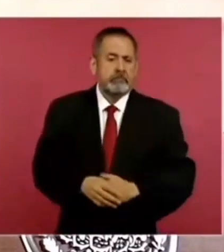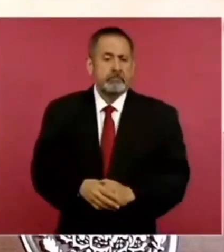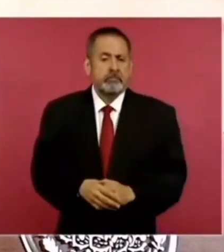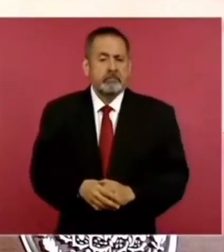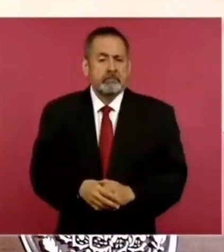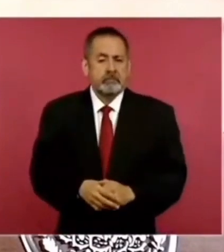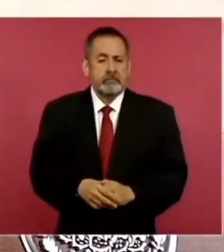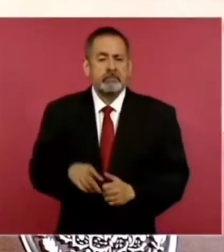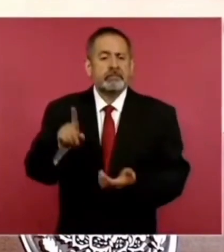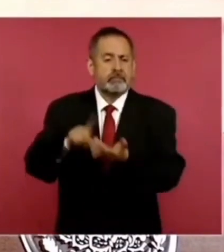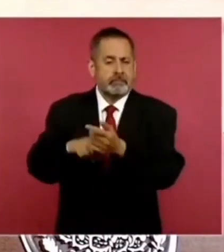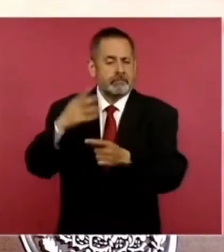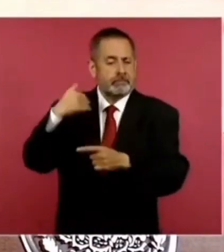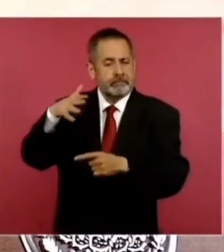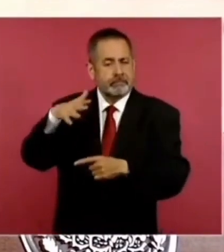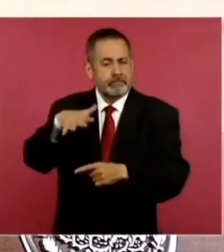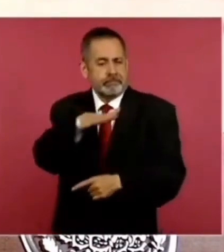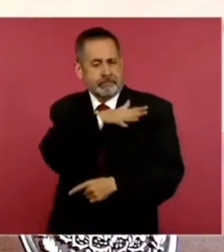el general Cienfuegos,